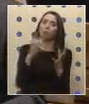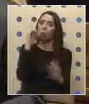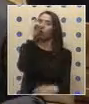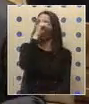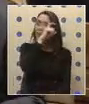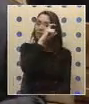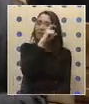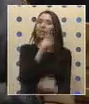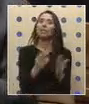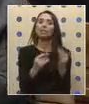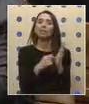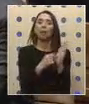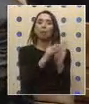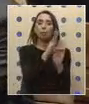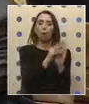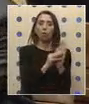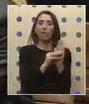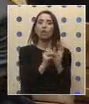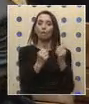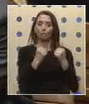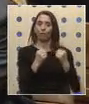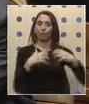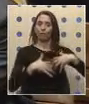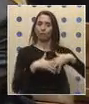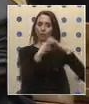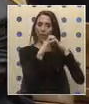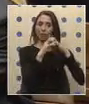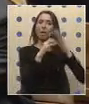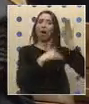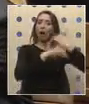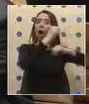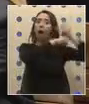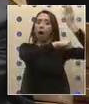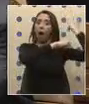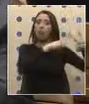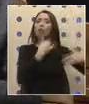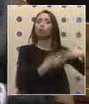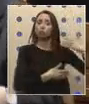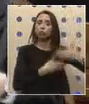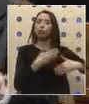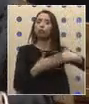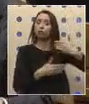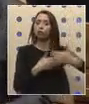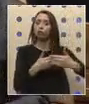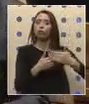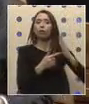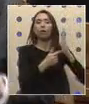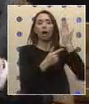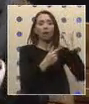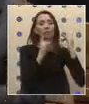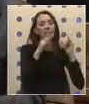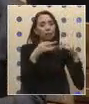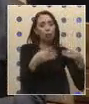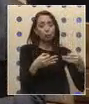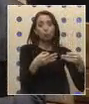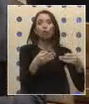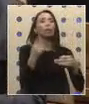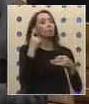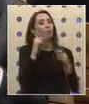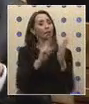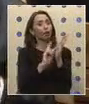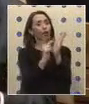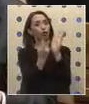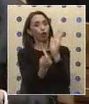modelos consistentes. Antes teníamos un modelo que funcionó muchos años y funcionó, que era injusto en muchos aspectos. Pero la